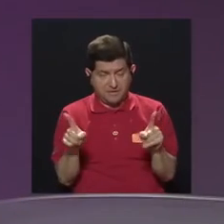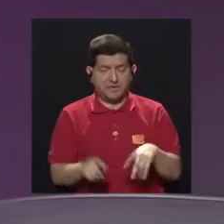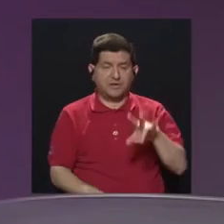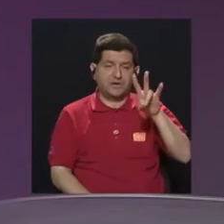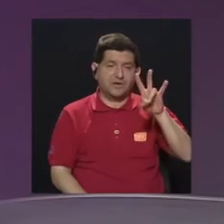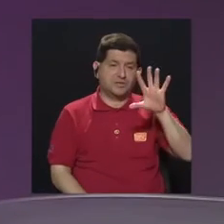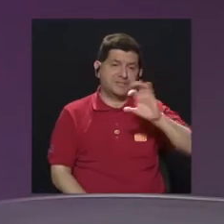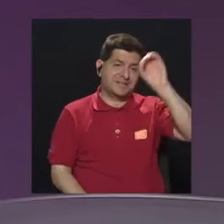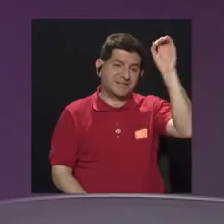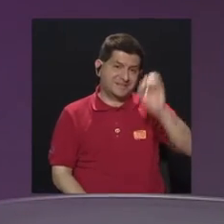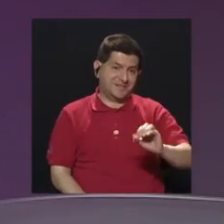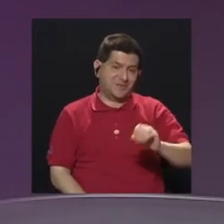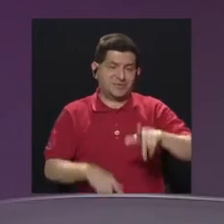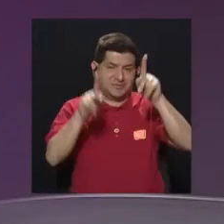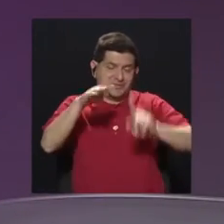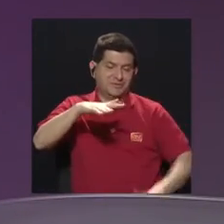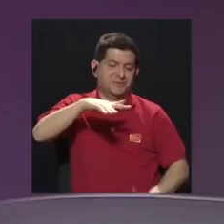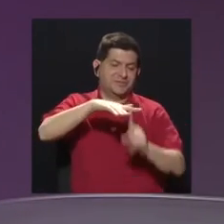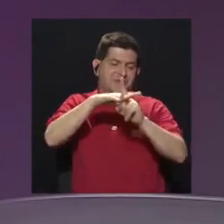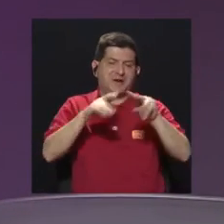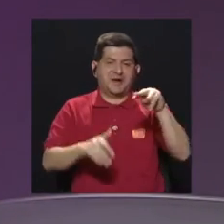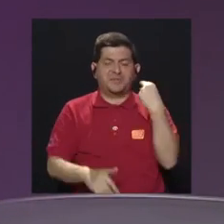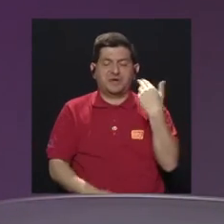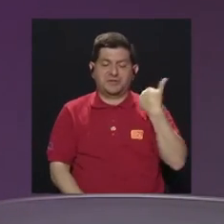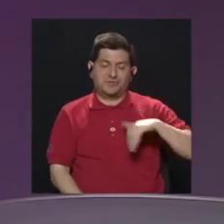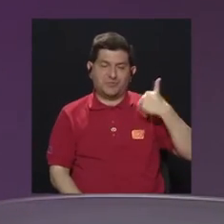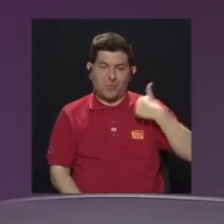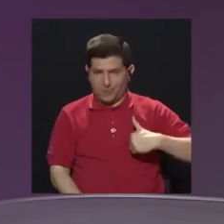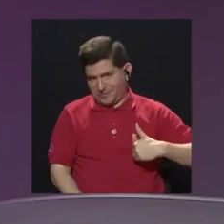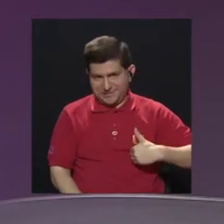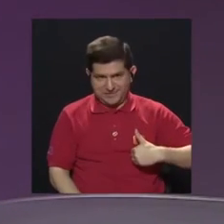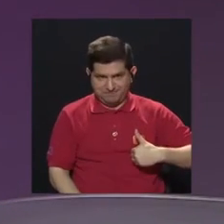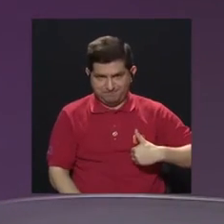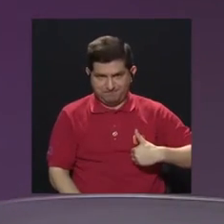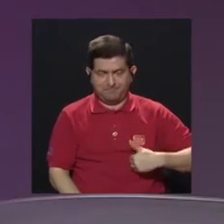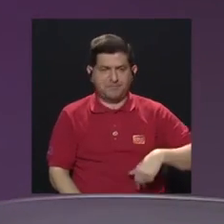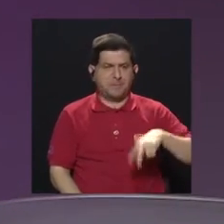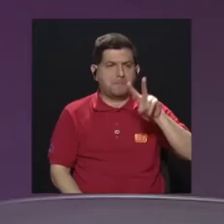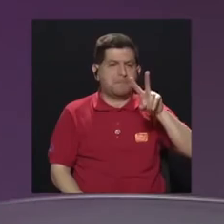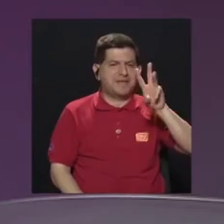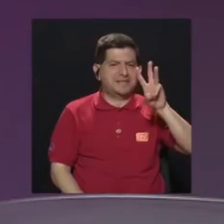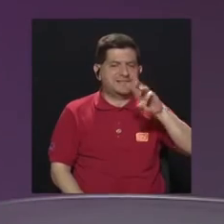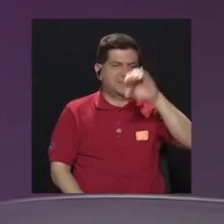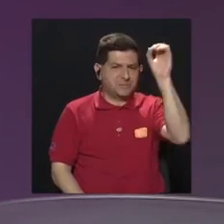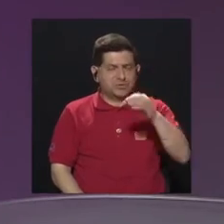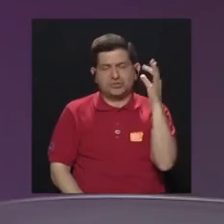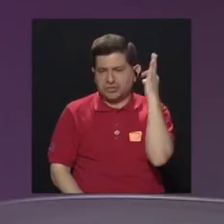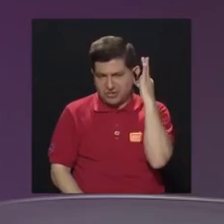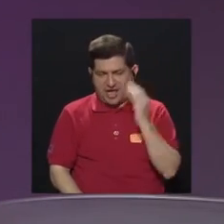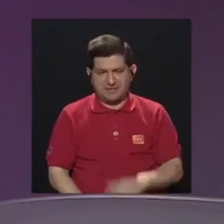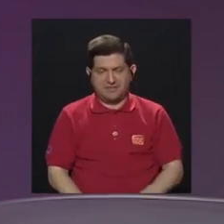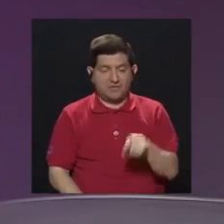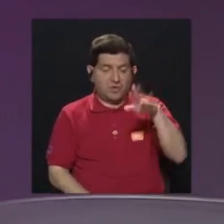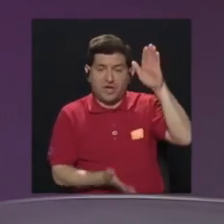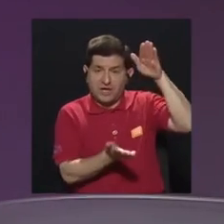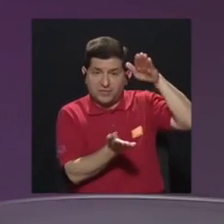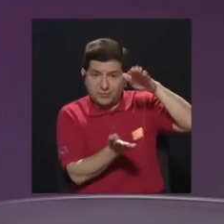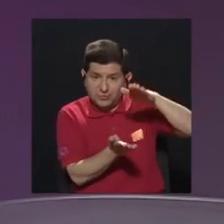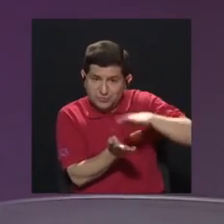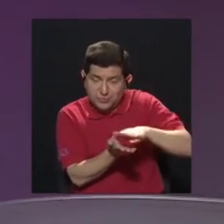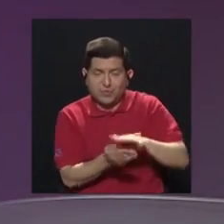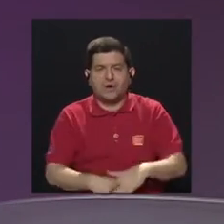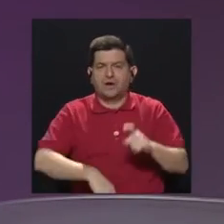75 por ciento de quienes aparecen en las noticias son hombres 26 por ciento mujeres cifra que se reduce aún más